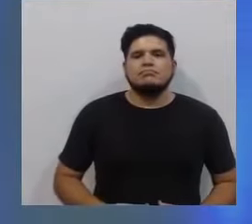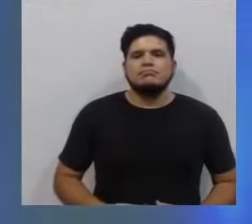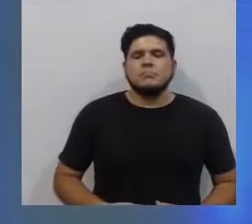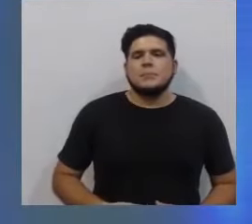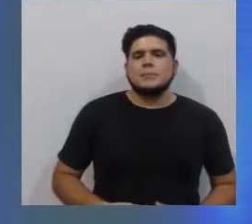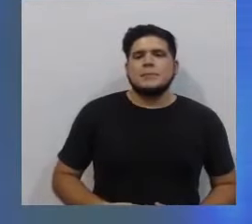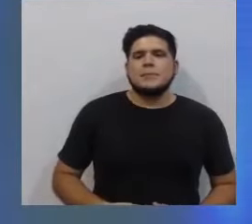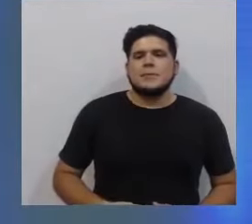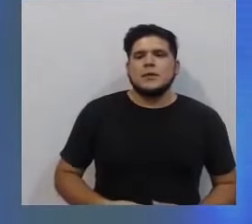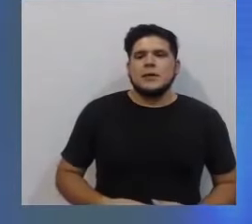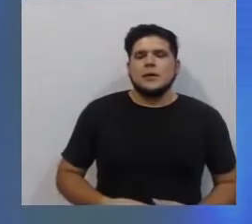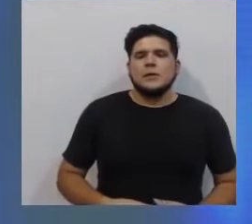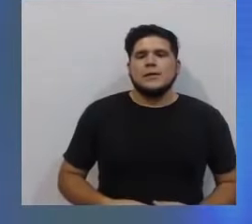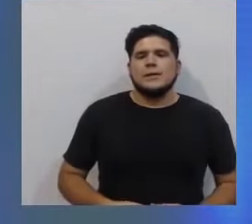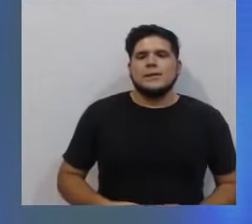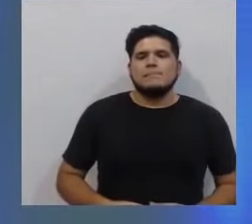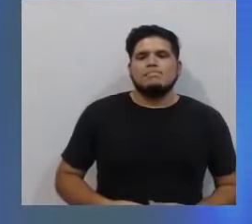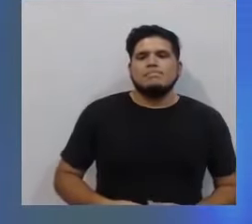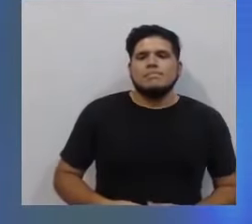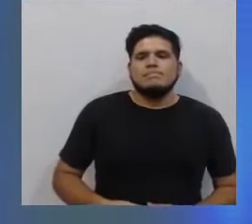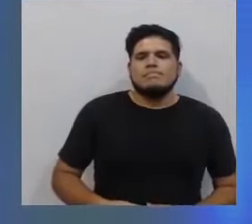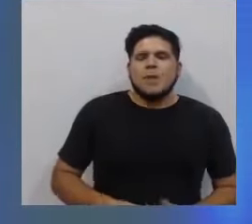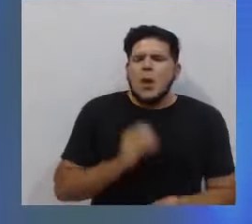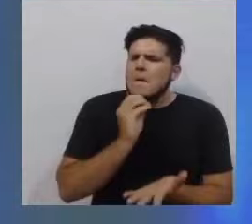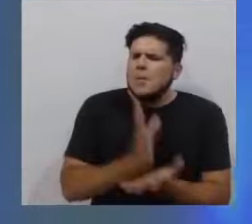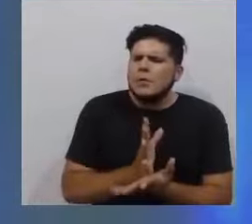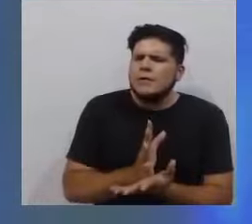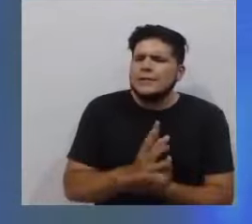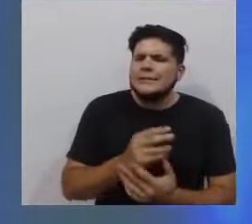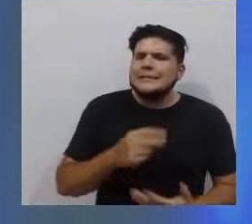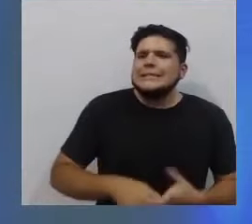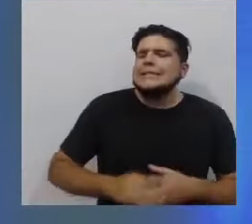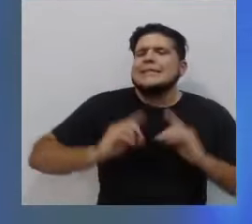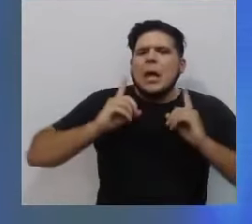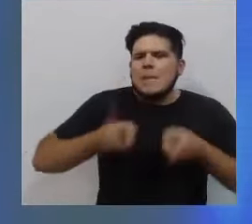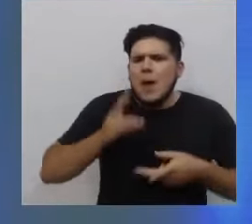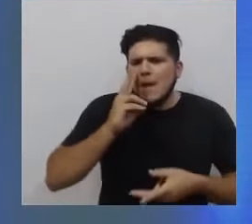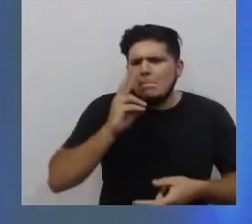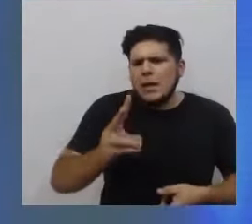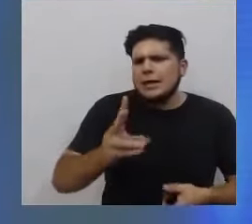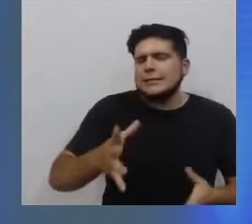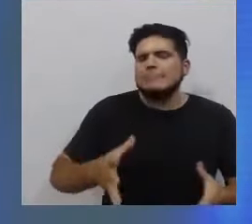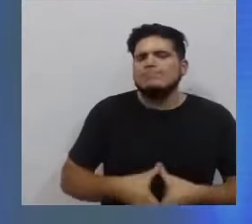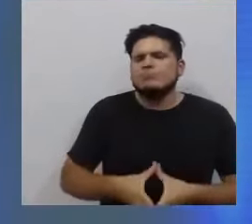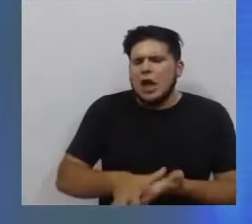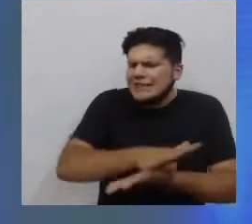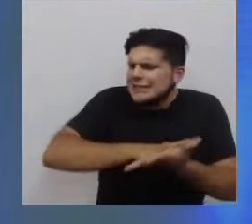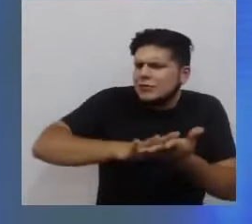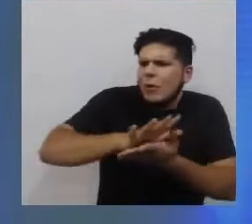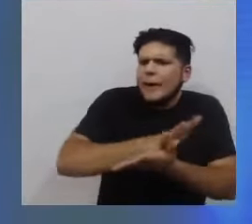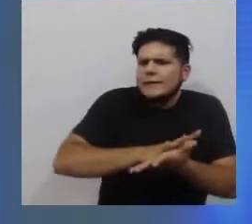situaciones donde sus pensamientos su lógica